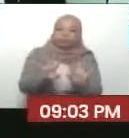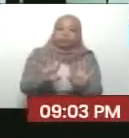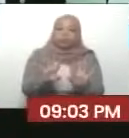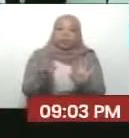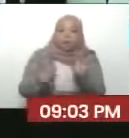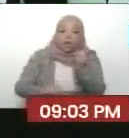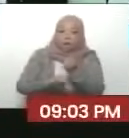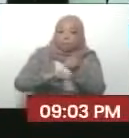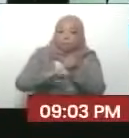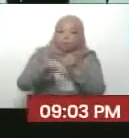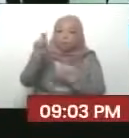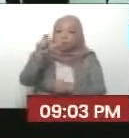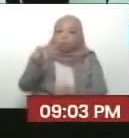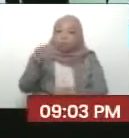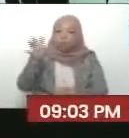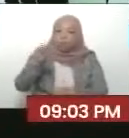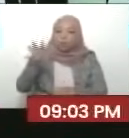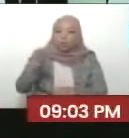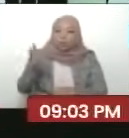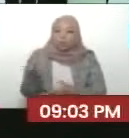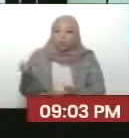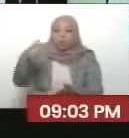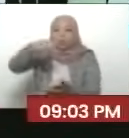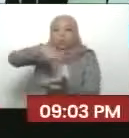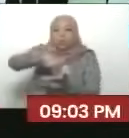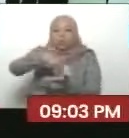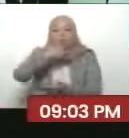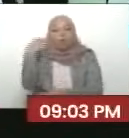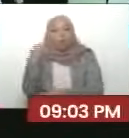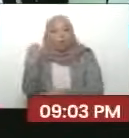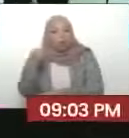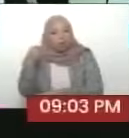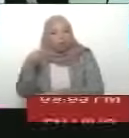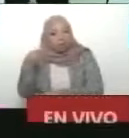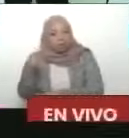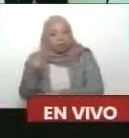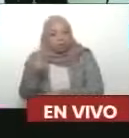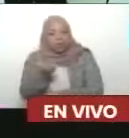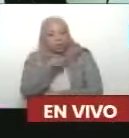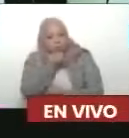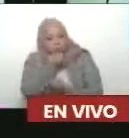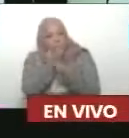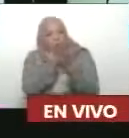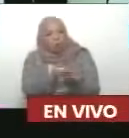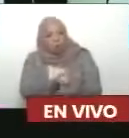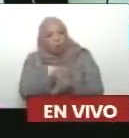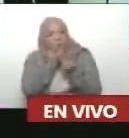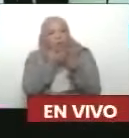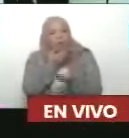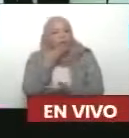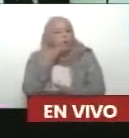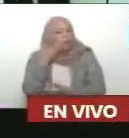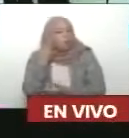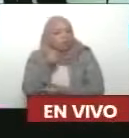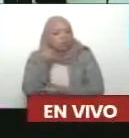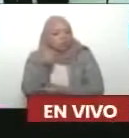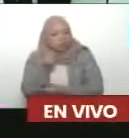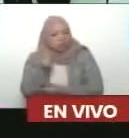Esequibo, y a la tarima se sube un joven también, bastante joven,